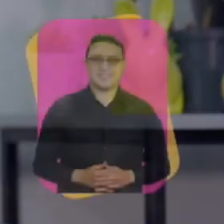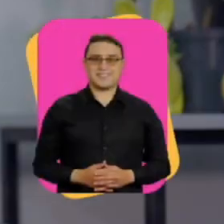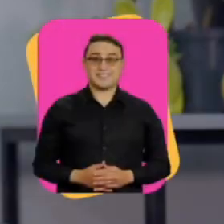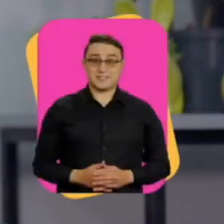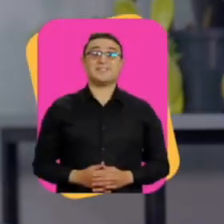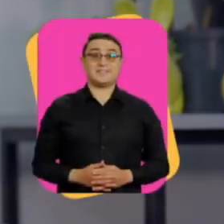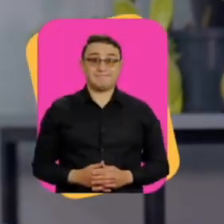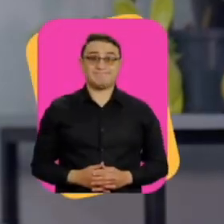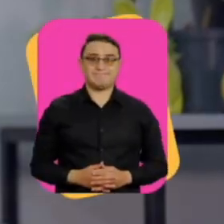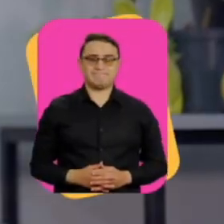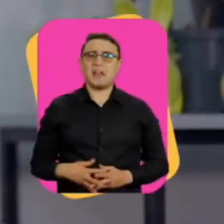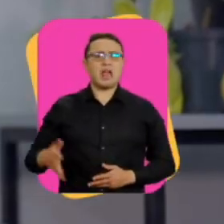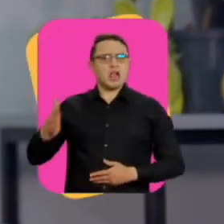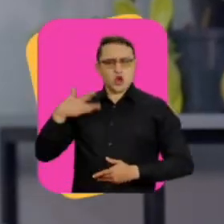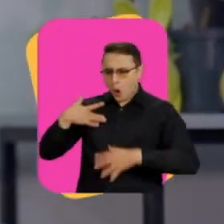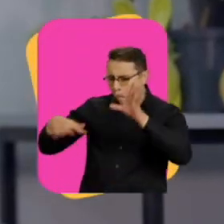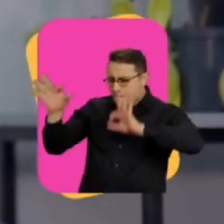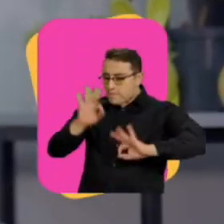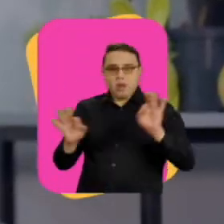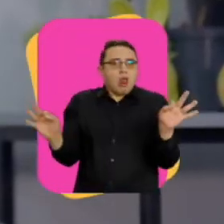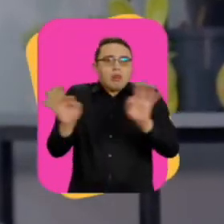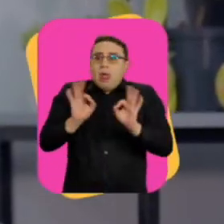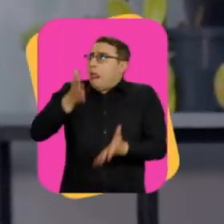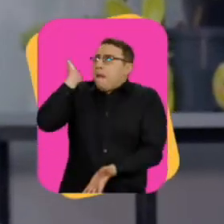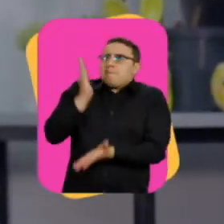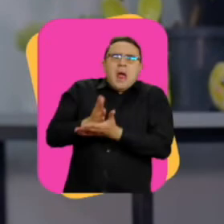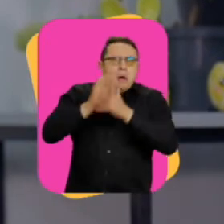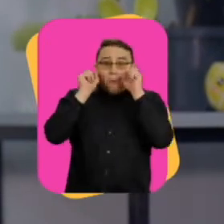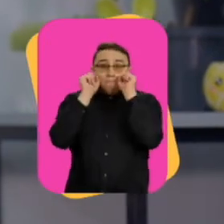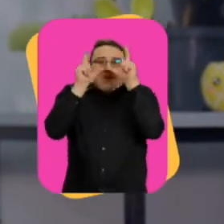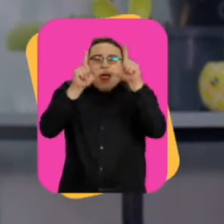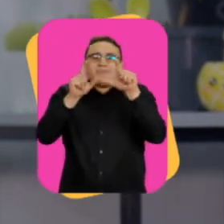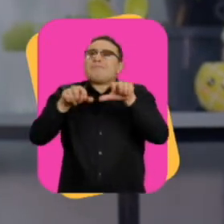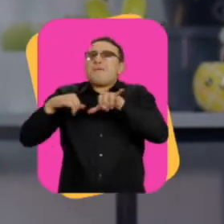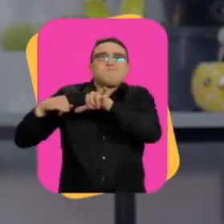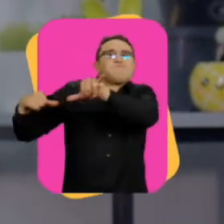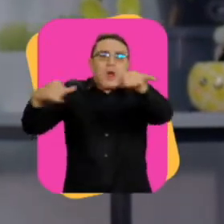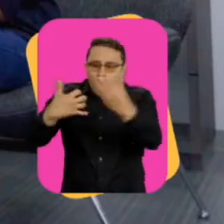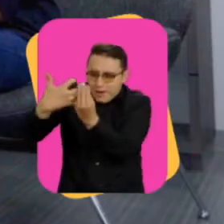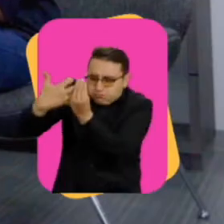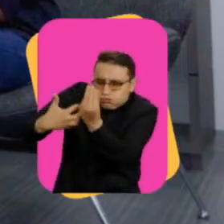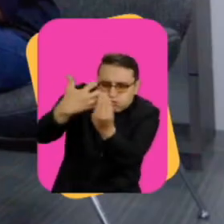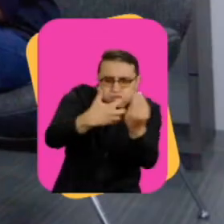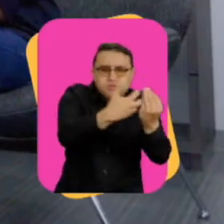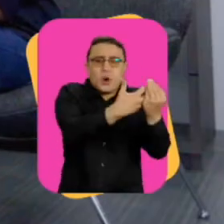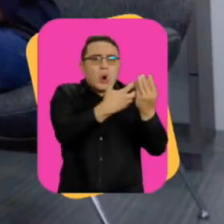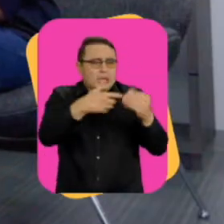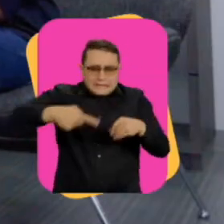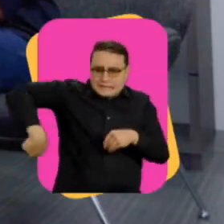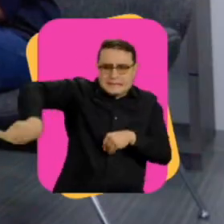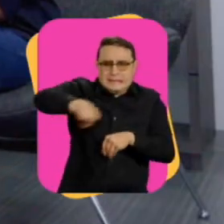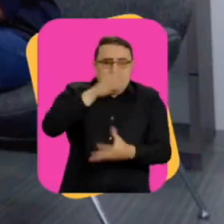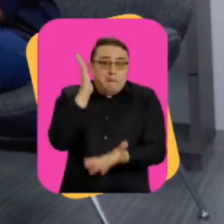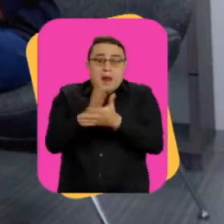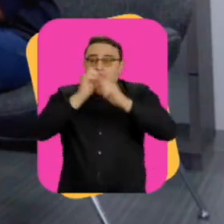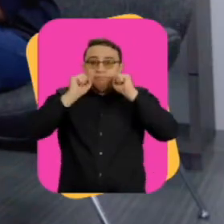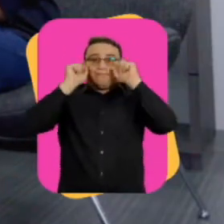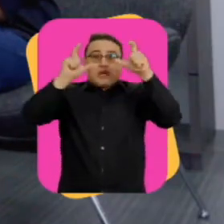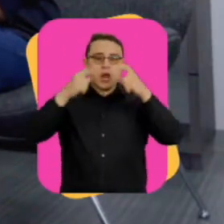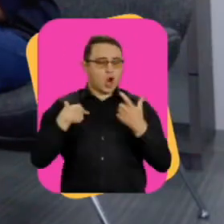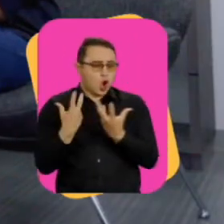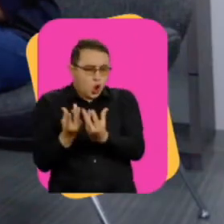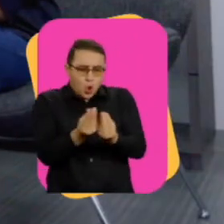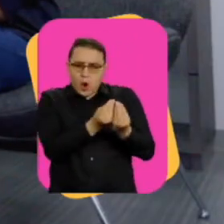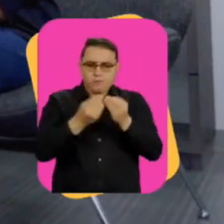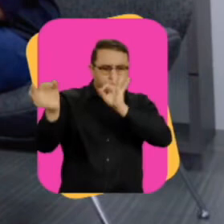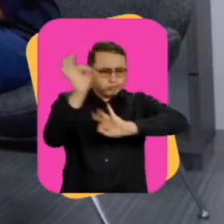Bueno, no estábamos preparados, al igual que el resto de las industrias y de los sectores. Nuestro equipo básicamente no estaba listo para